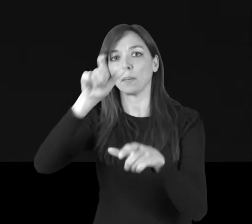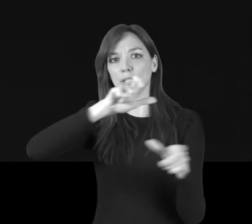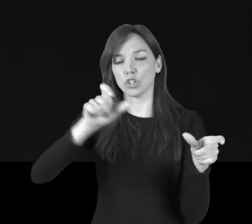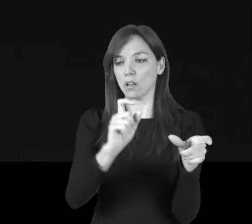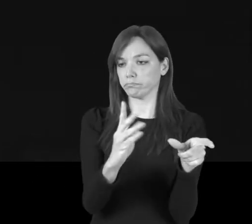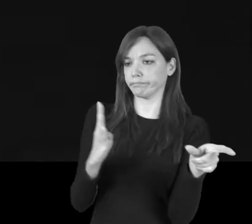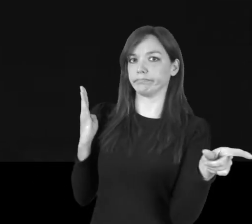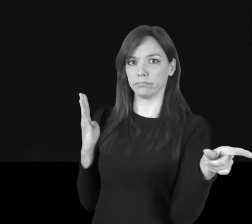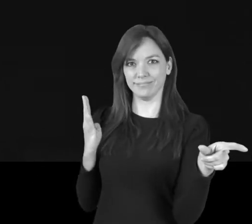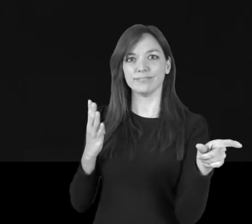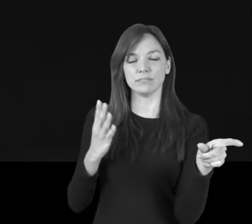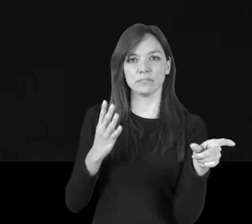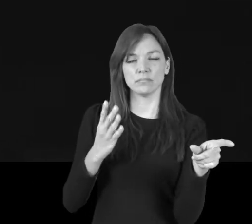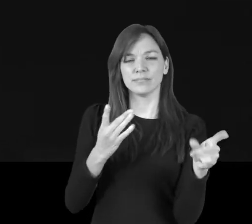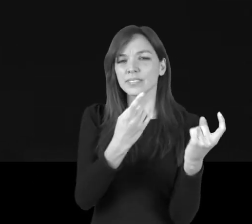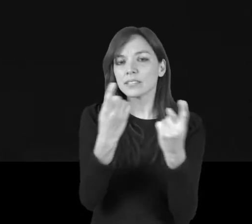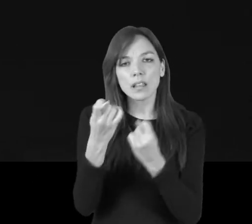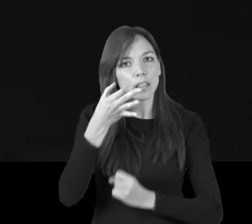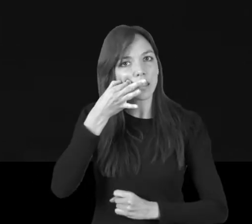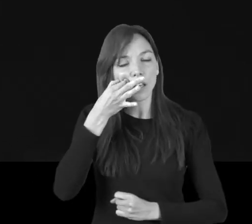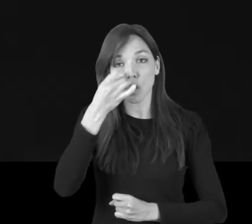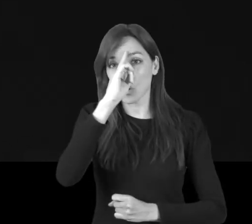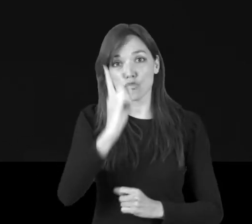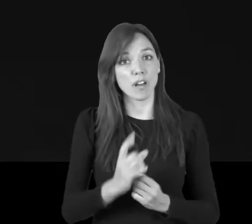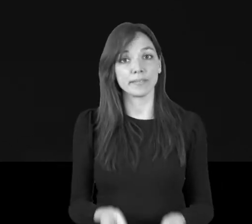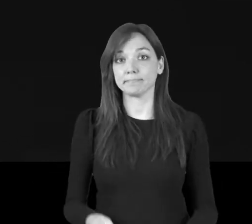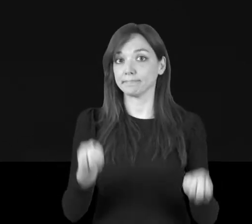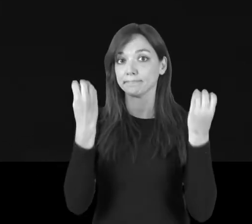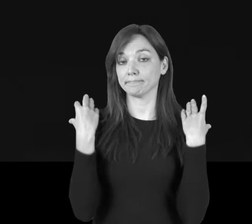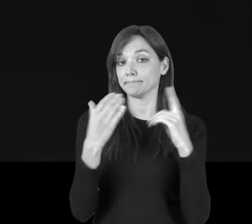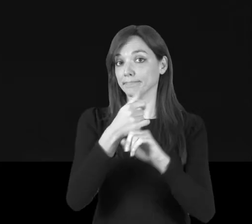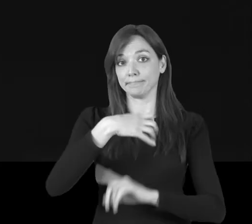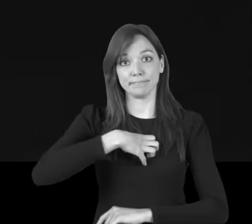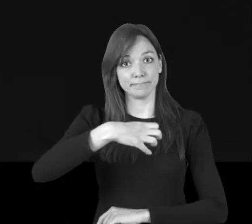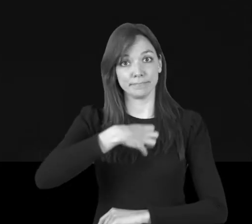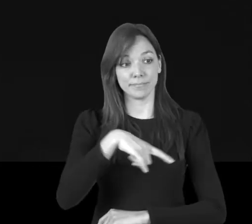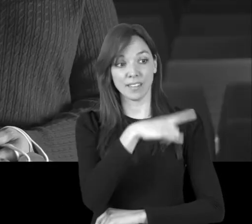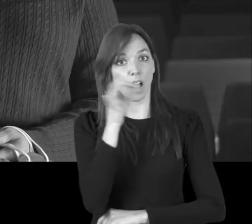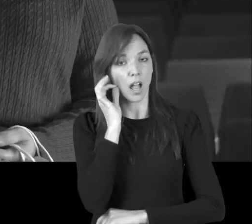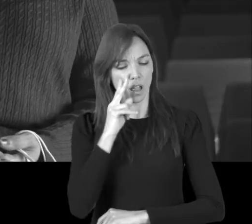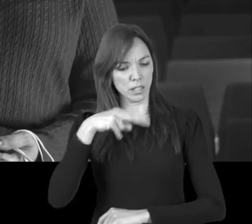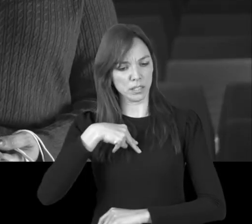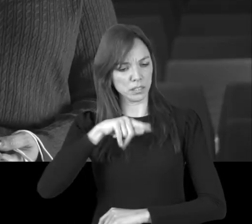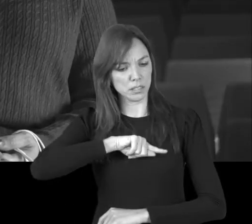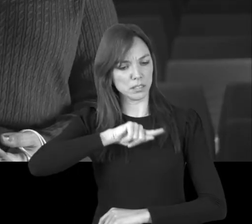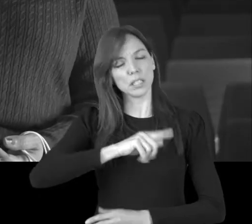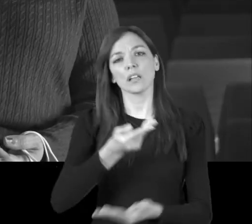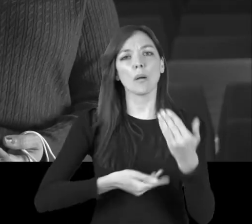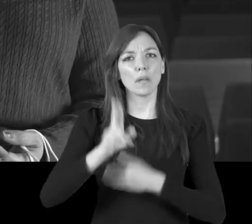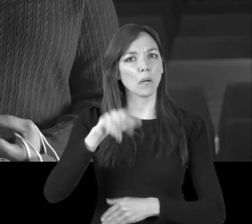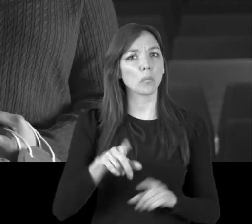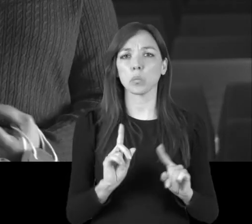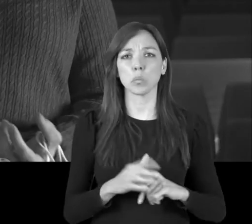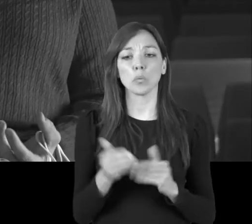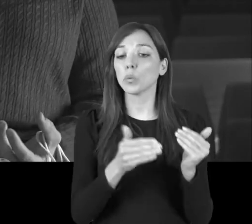personas por otro, nadie sabe las necesidades ni se pueden llevar a cabo. Y ella no se siente una